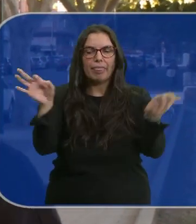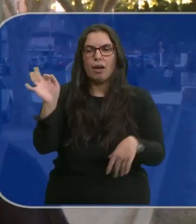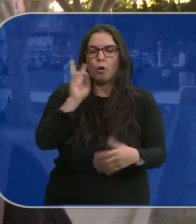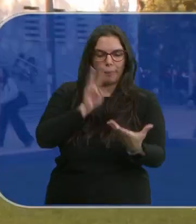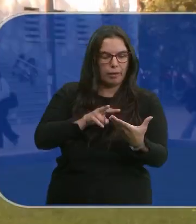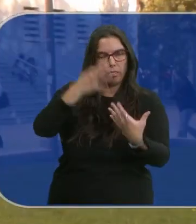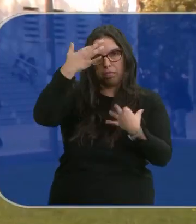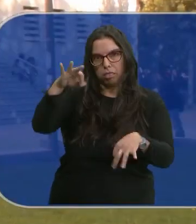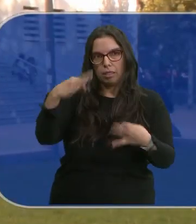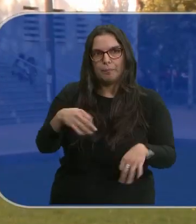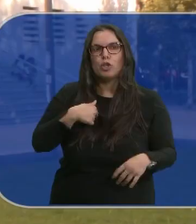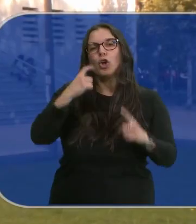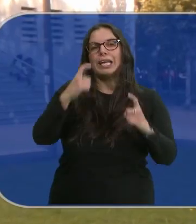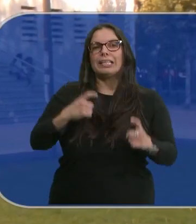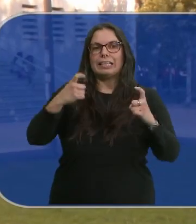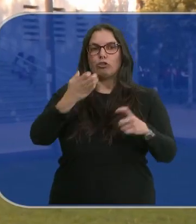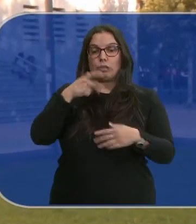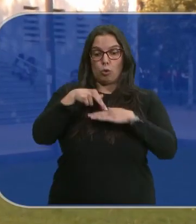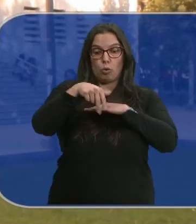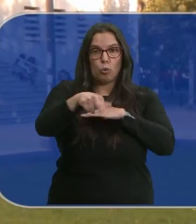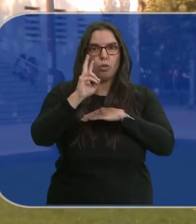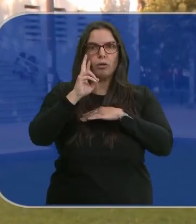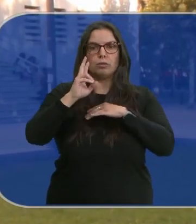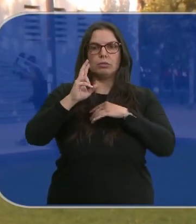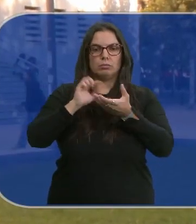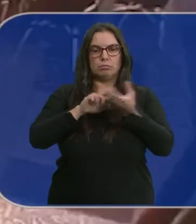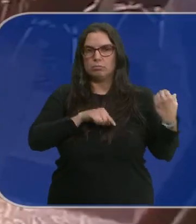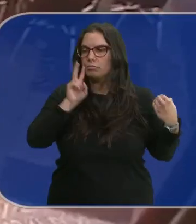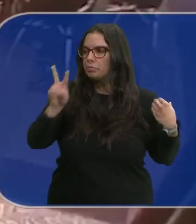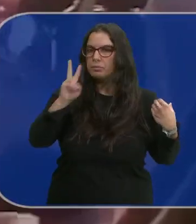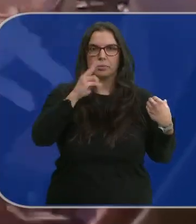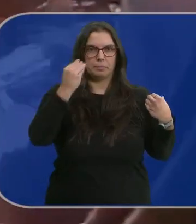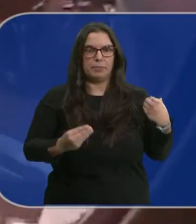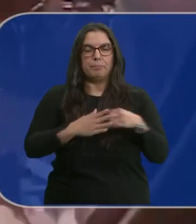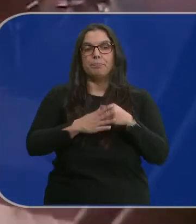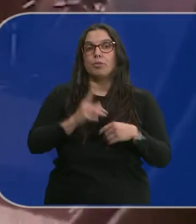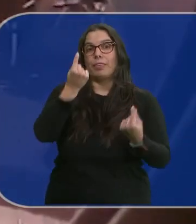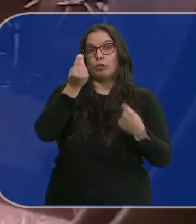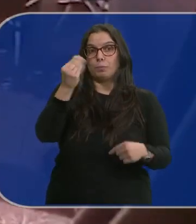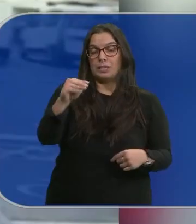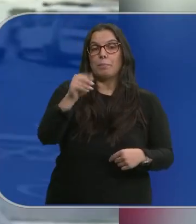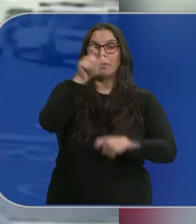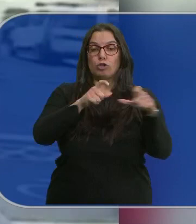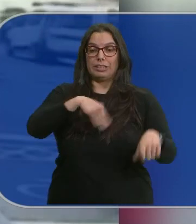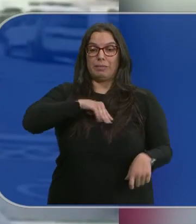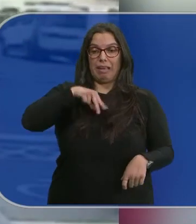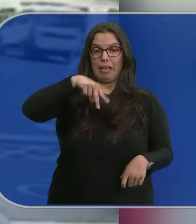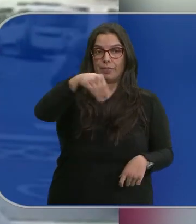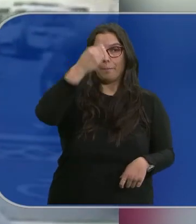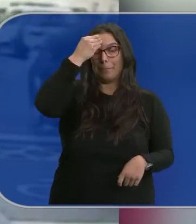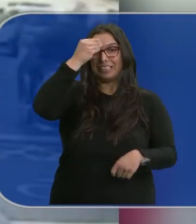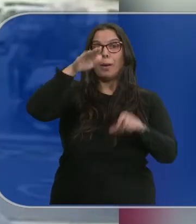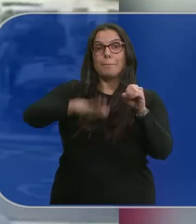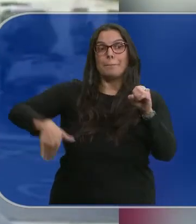lo que sea y no te das cuenta. Pero intento procurar que cuando cruzo asegurarme bien y dejar el móvil a un lado. Y un dato más, los peatones españoles consideran que los conductores